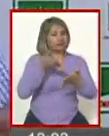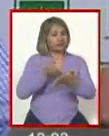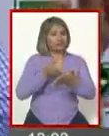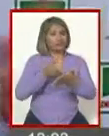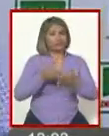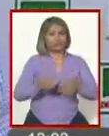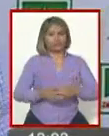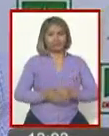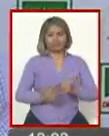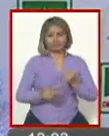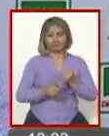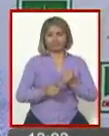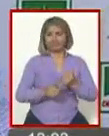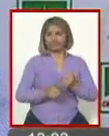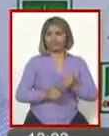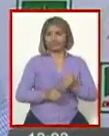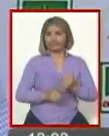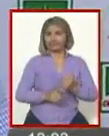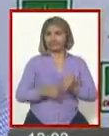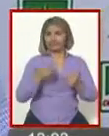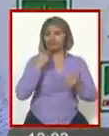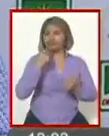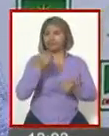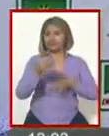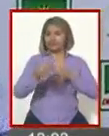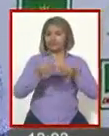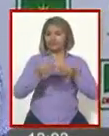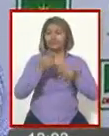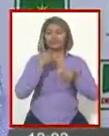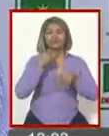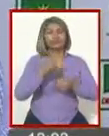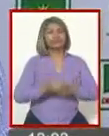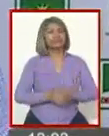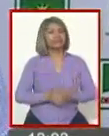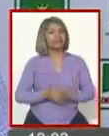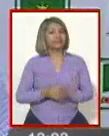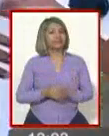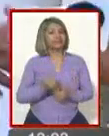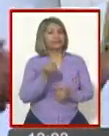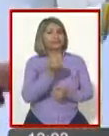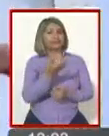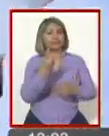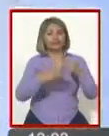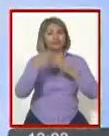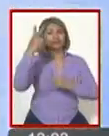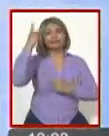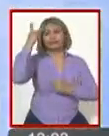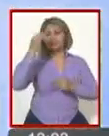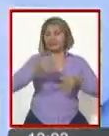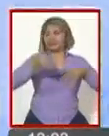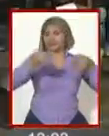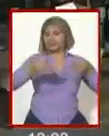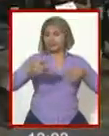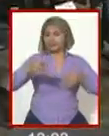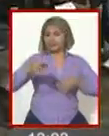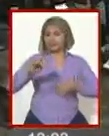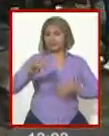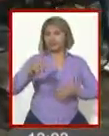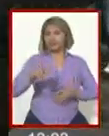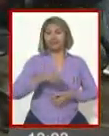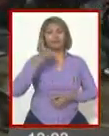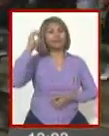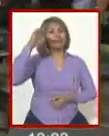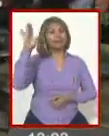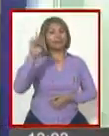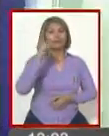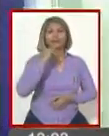contra de un líder de opinión al que consideran una amenaza política. Mientras tanto, el oficialismo parlamentario aseguró que el